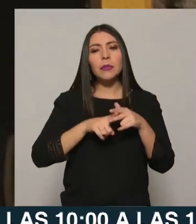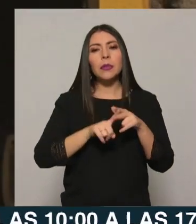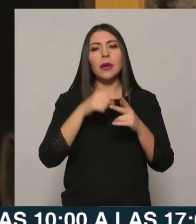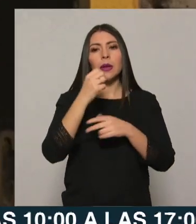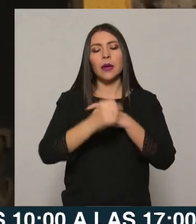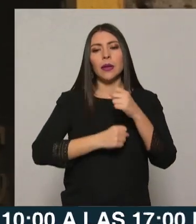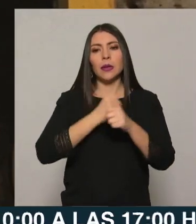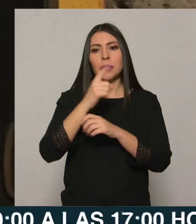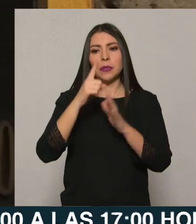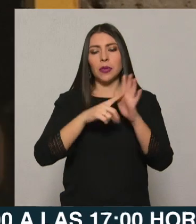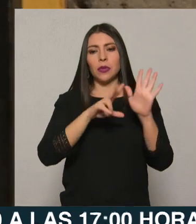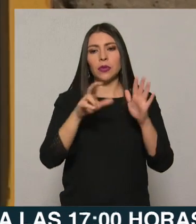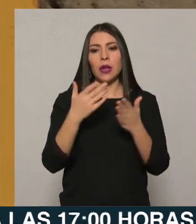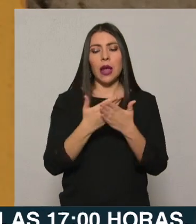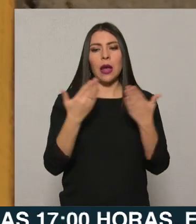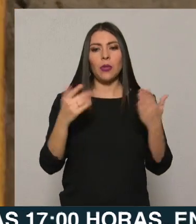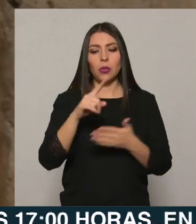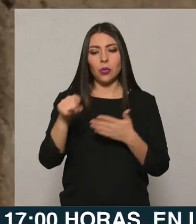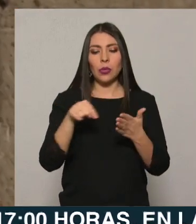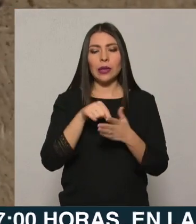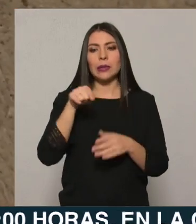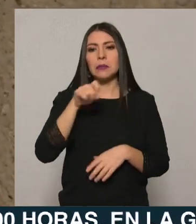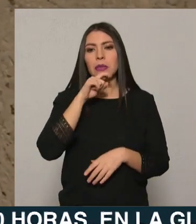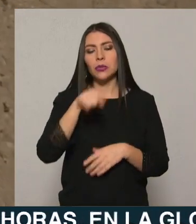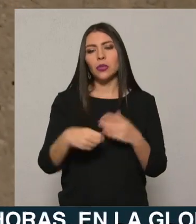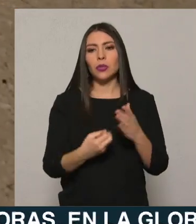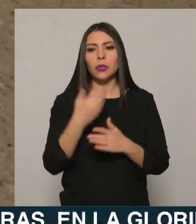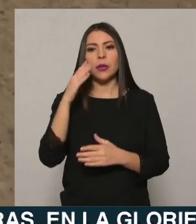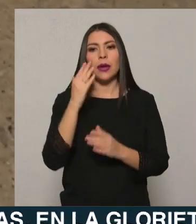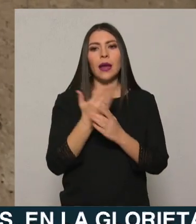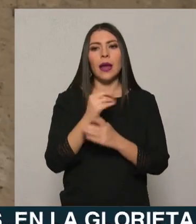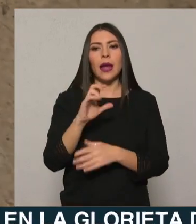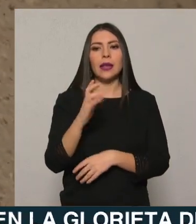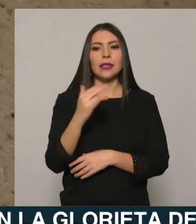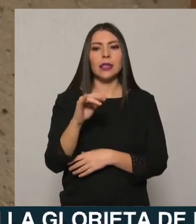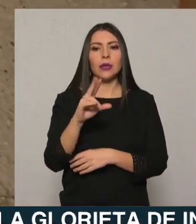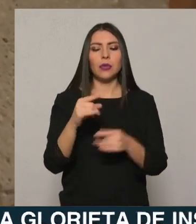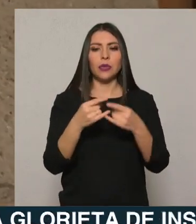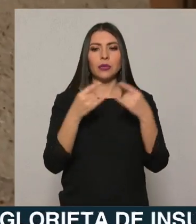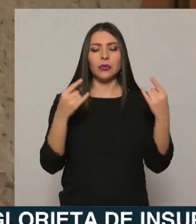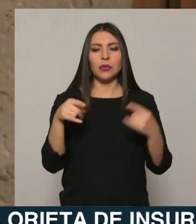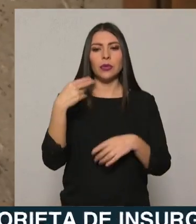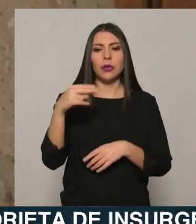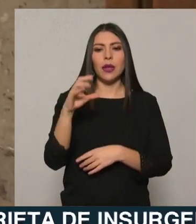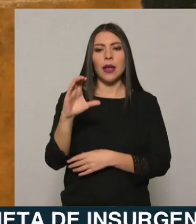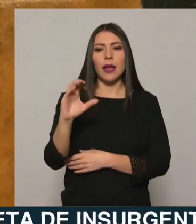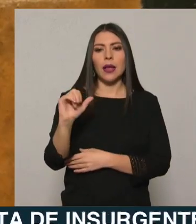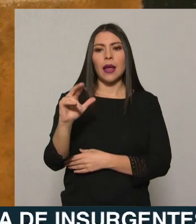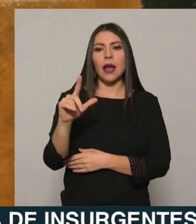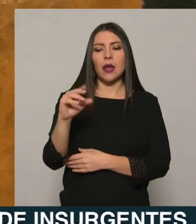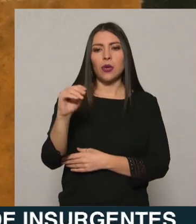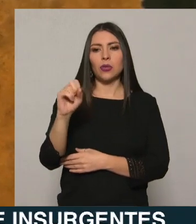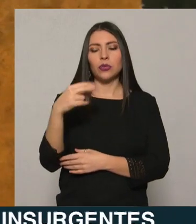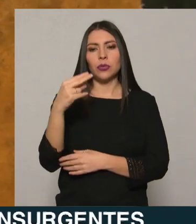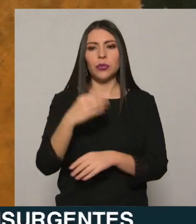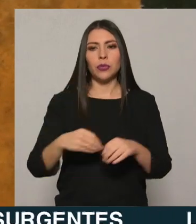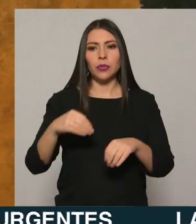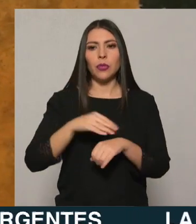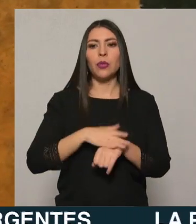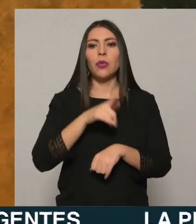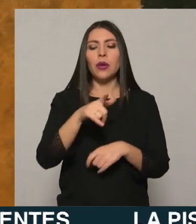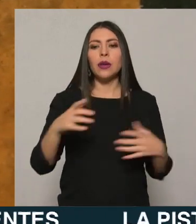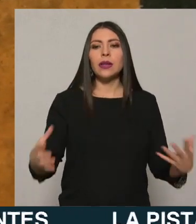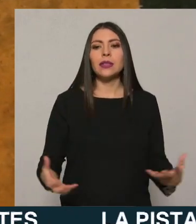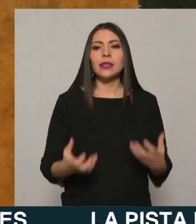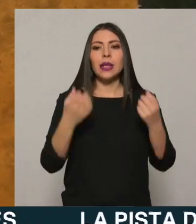XIX, es la sede del actual Archivo Histórico de la Ciudad de México, que lleva el nombre del escritor Carlos Sigüenza y Góngora, por haber rescatado los documentos